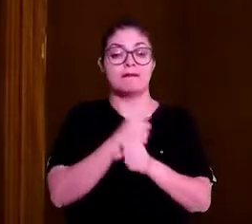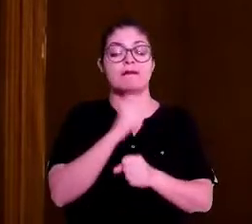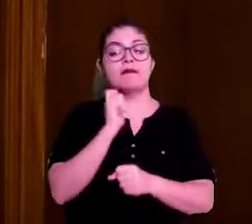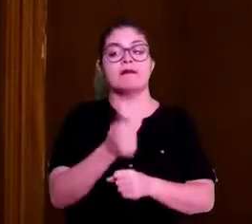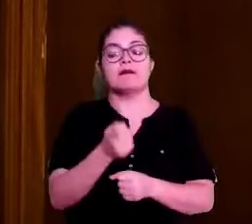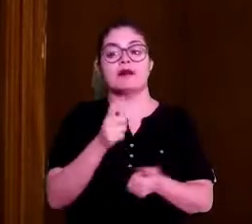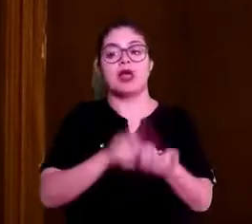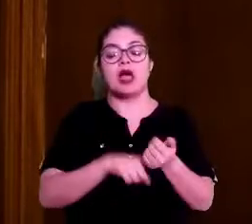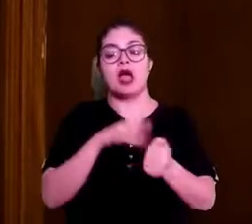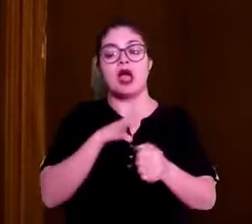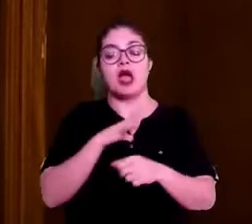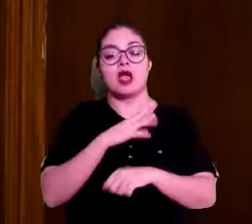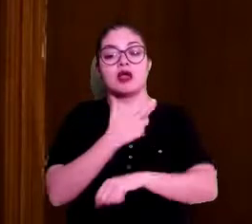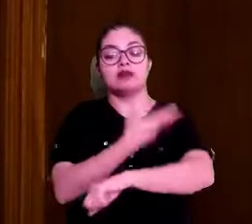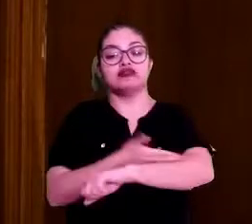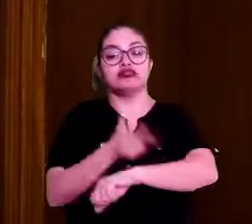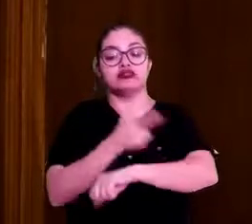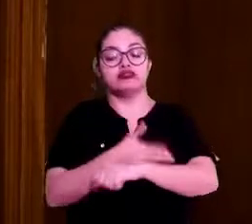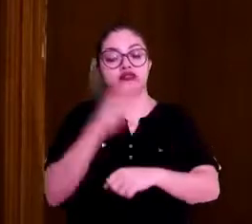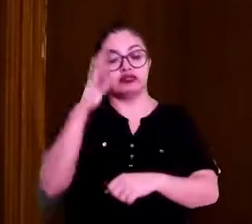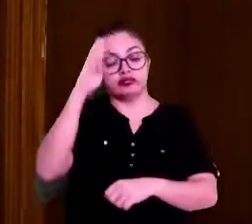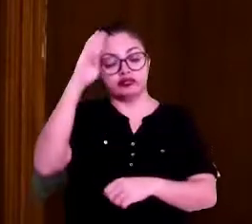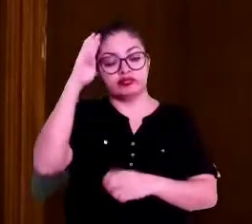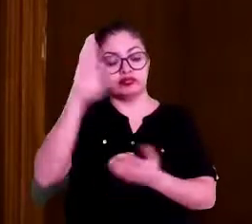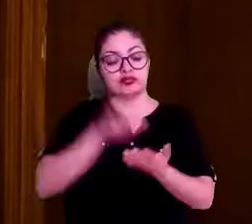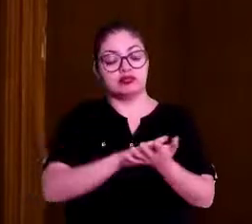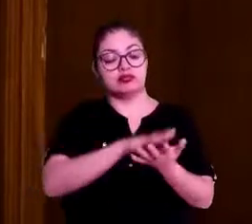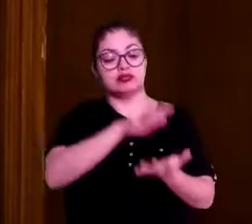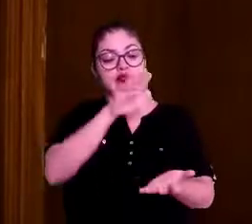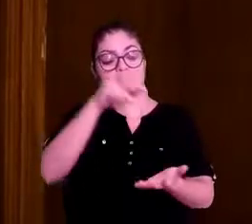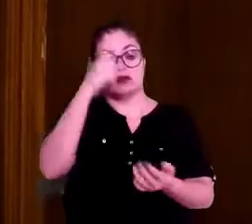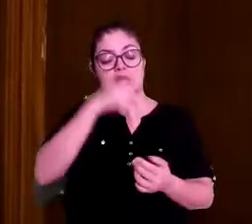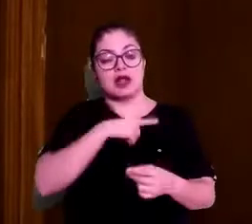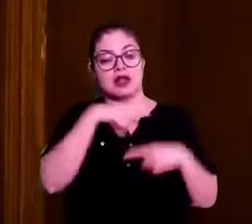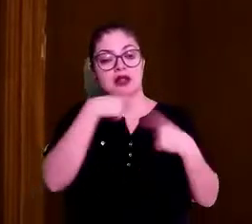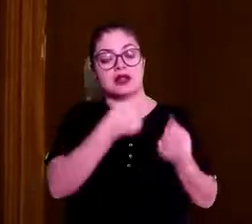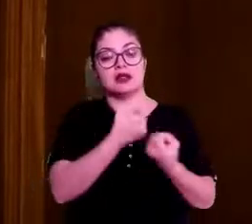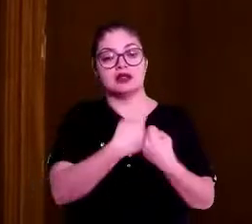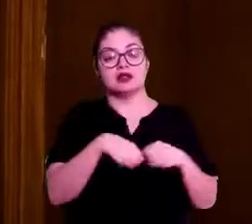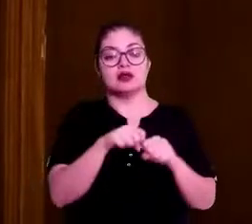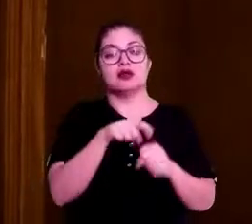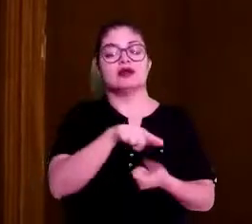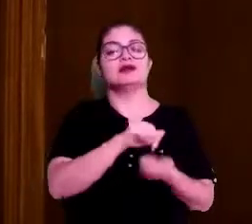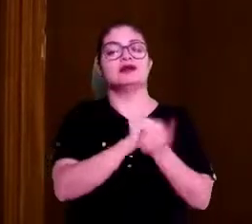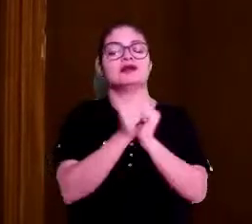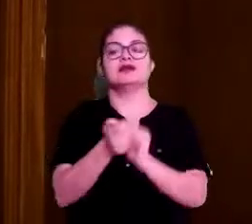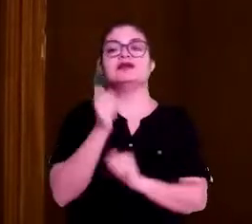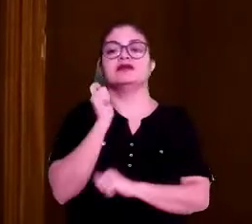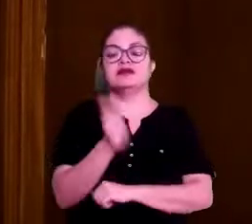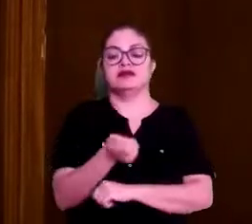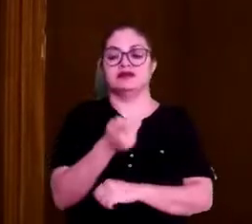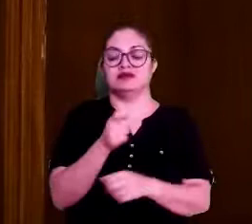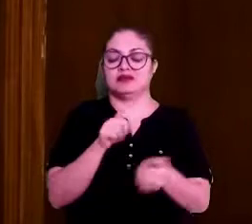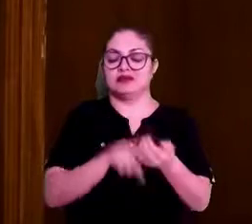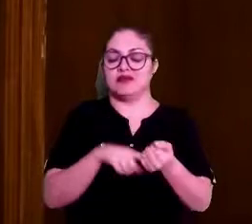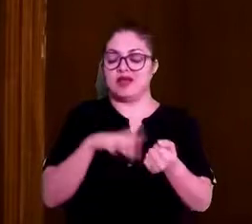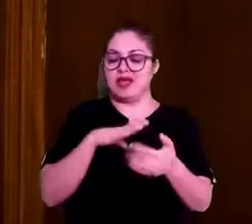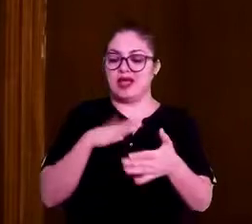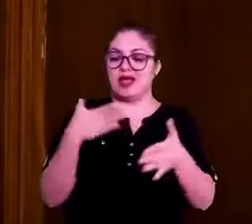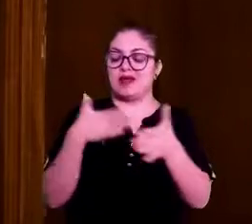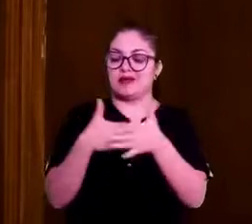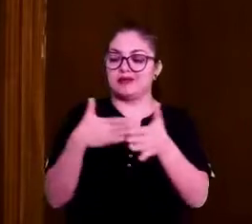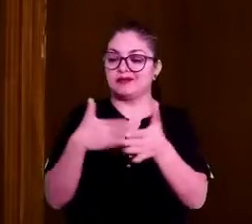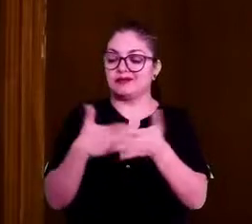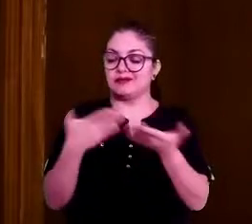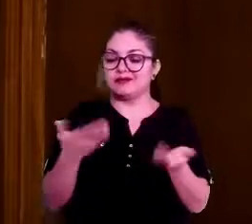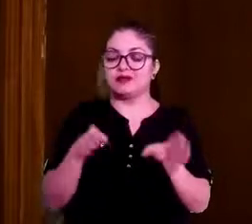de trámites a realizar para la obtención del mismo, el cual se convirtió en un obstáculo en la regularización